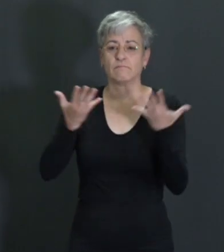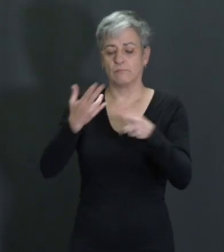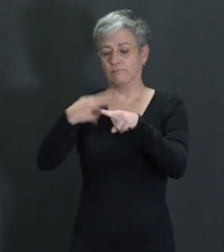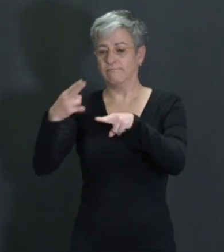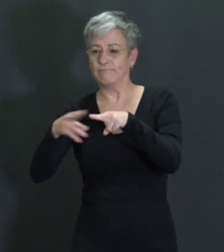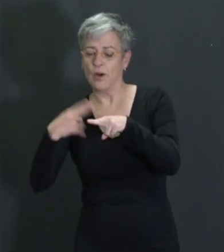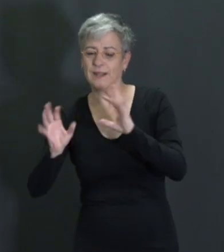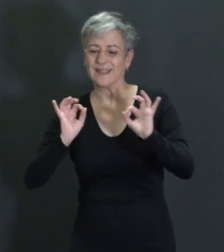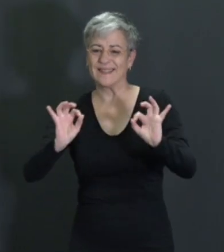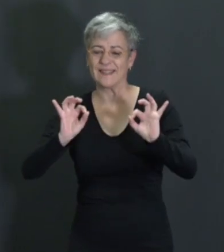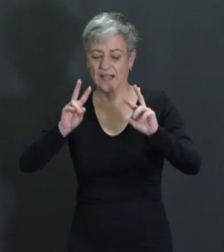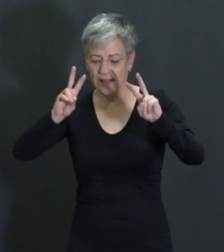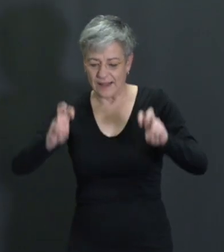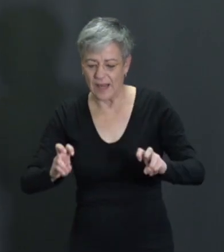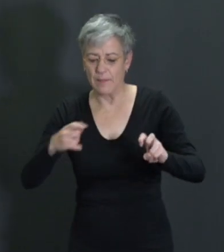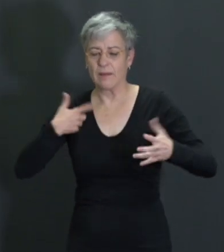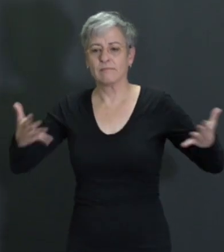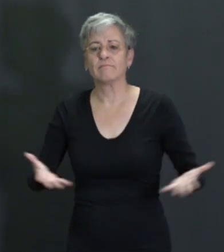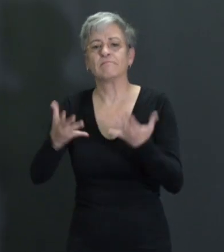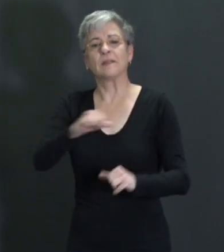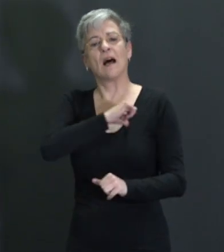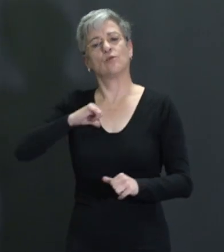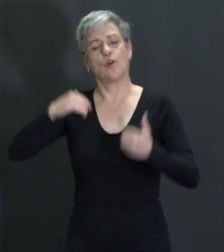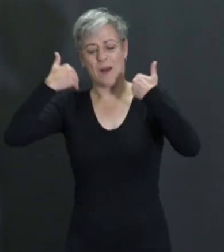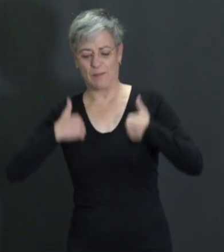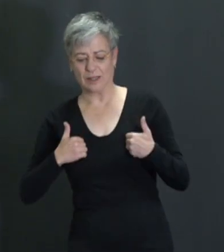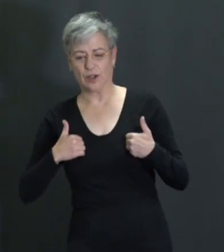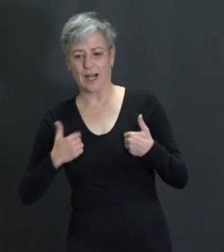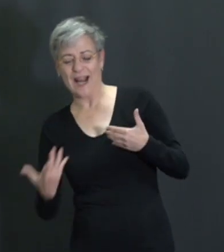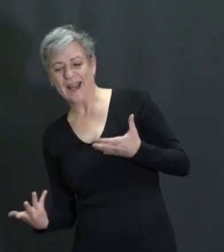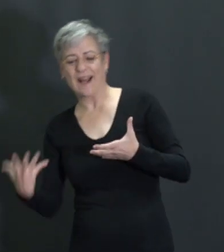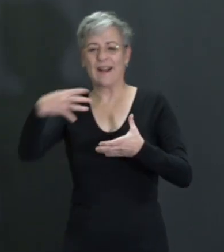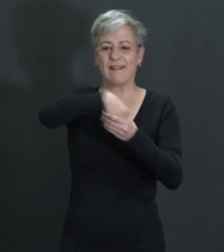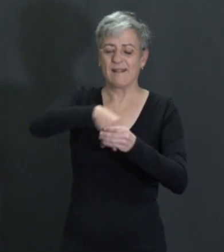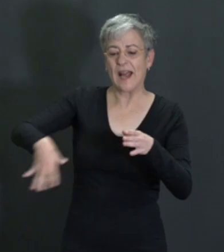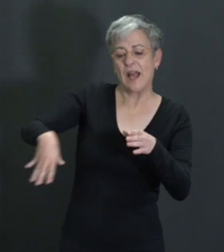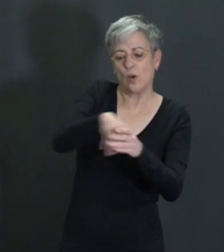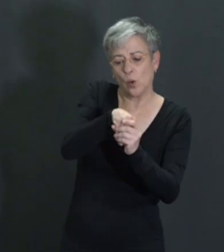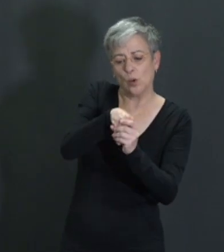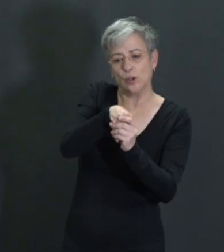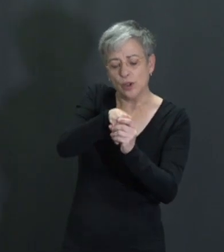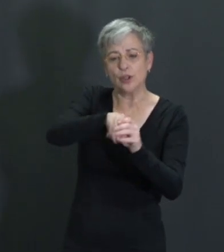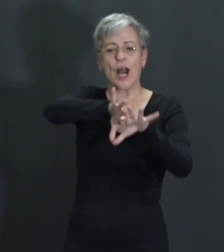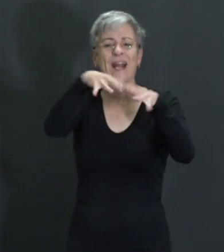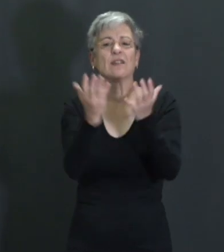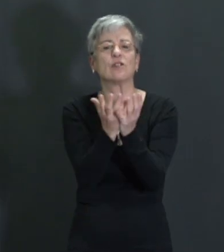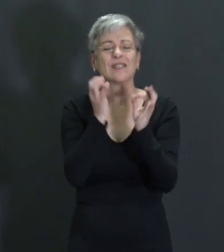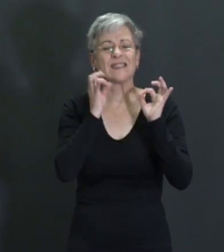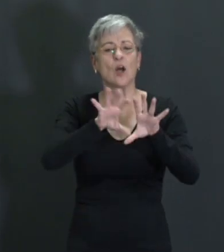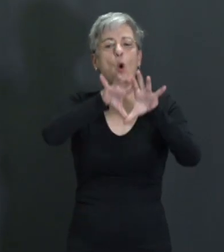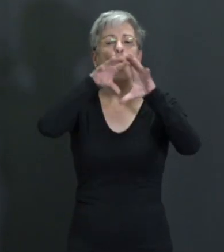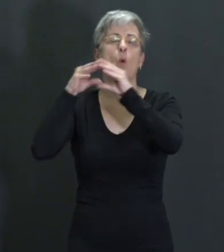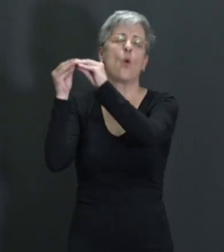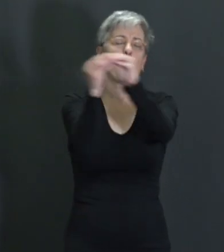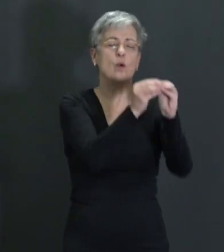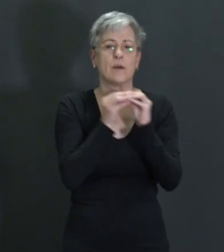autonomía personal y la inclusión social de las personas con discapacidad en entornos universalmente accesibles. Esta